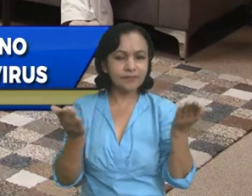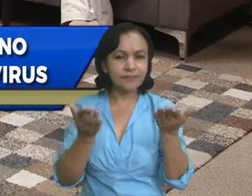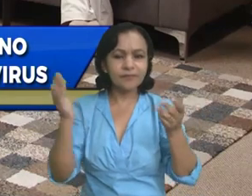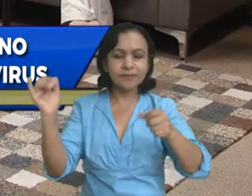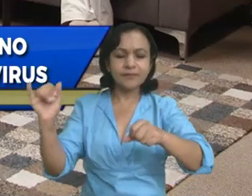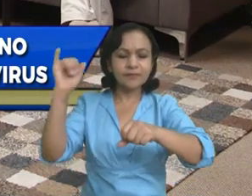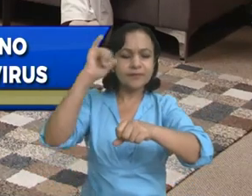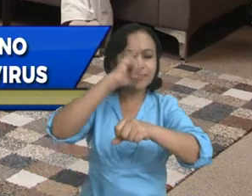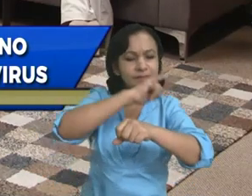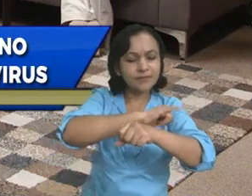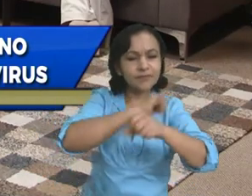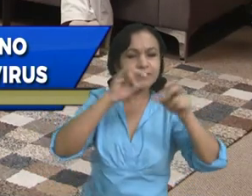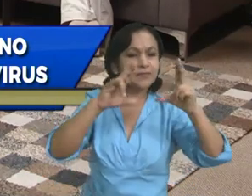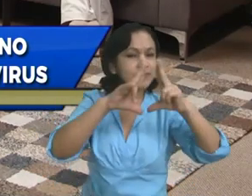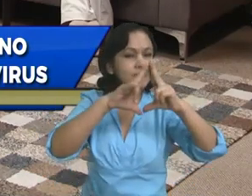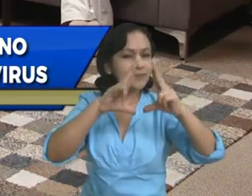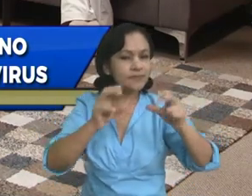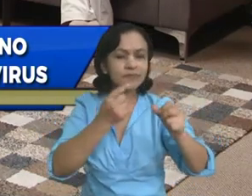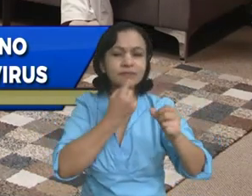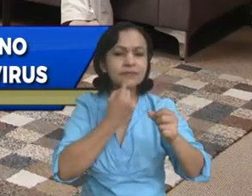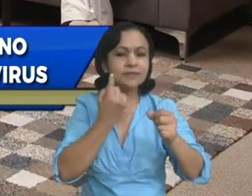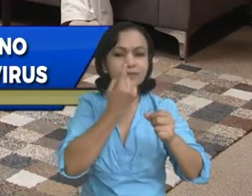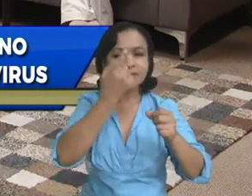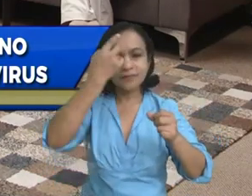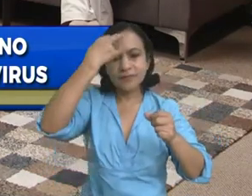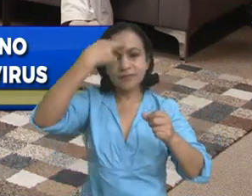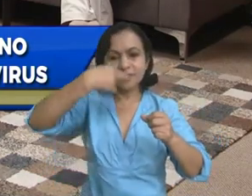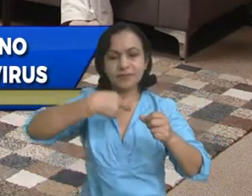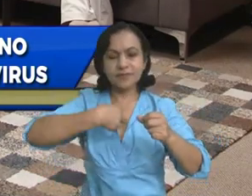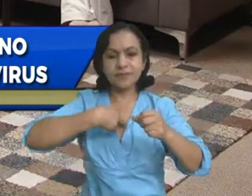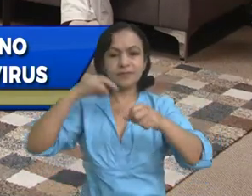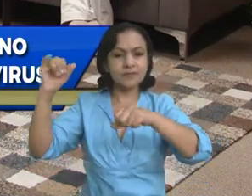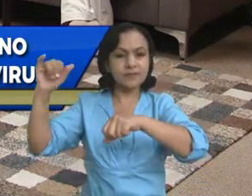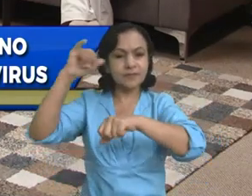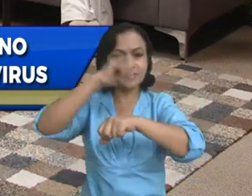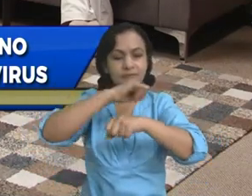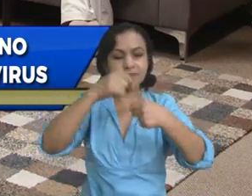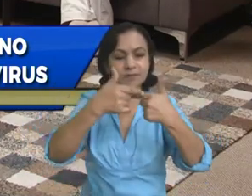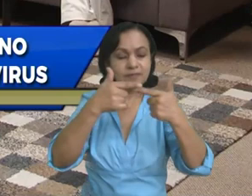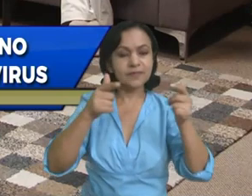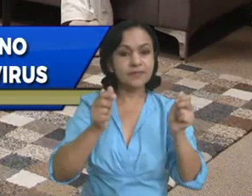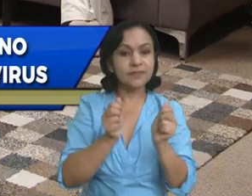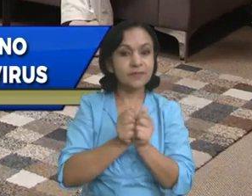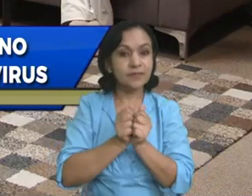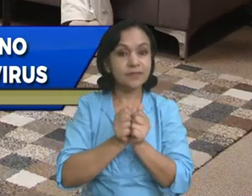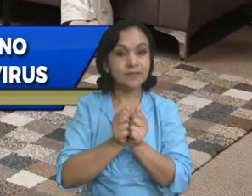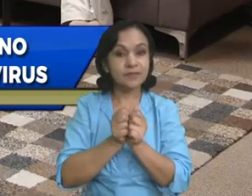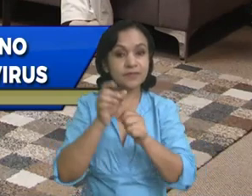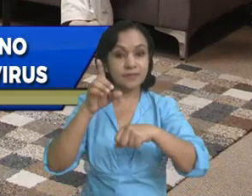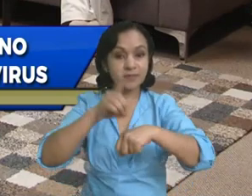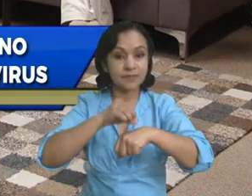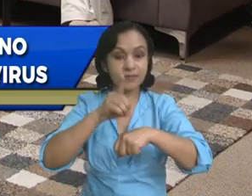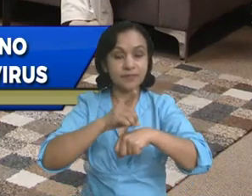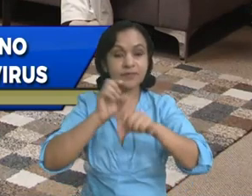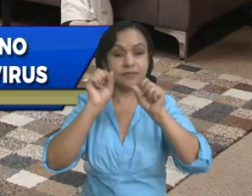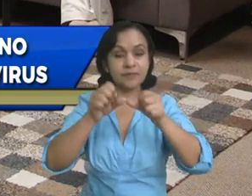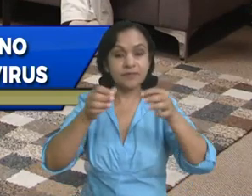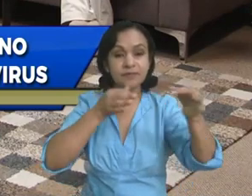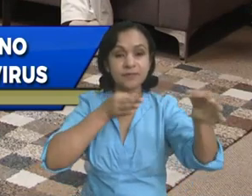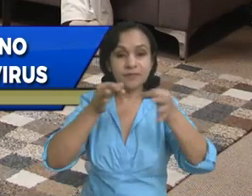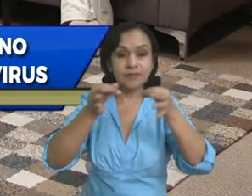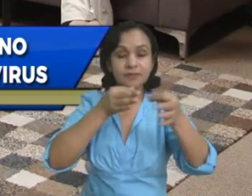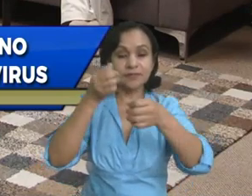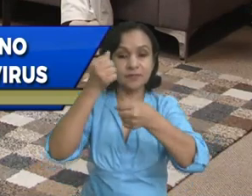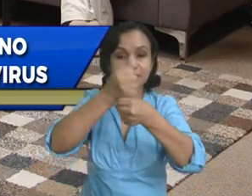a nuestro territorio y quiénes son los responsables que vienen acompañándole en este caso? Y si nos puede hablar un poquito del espectro